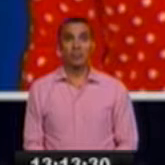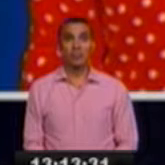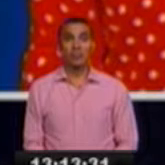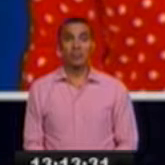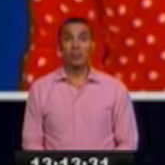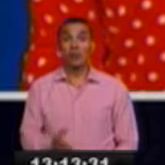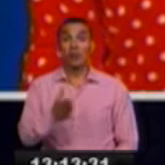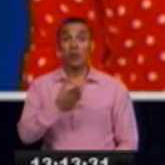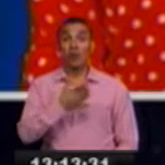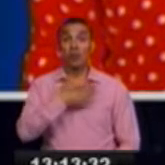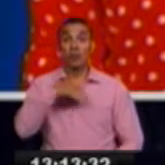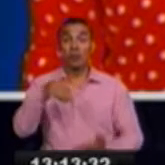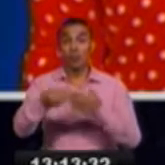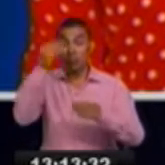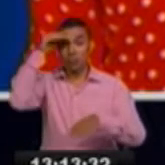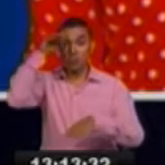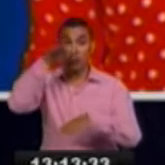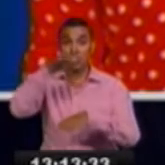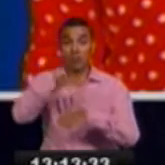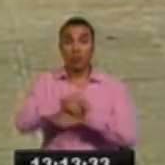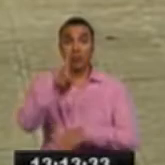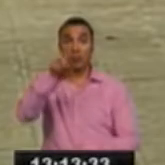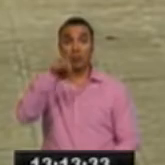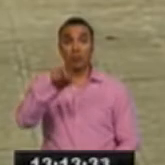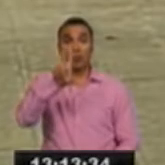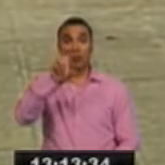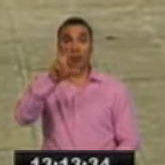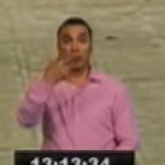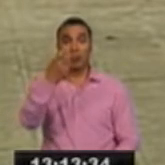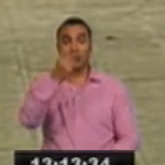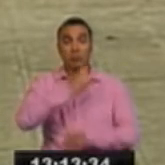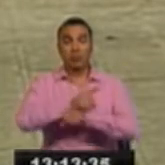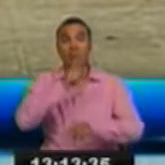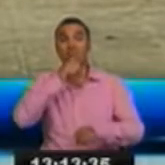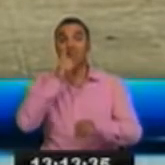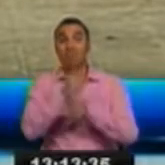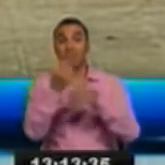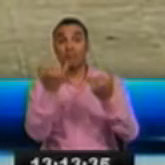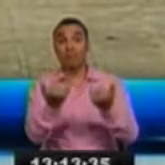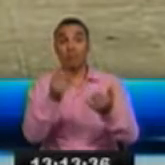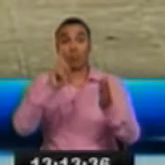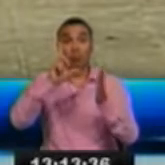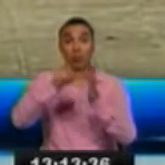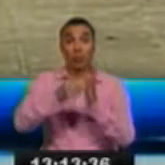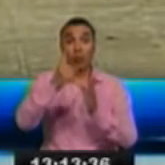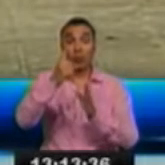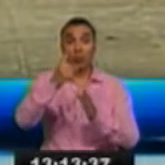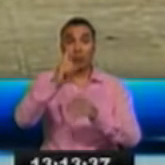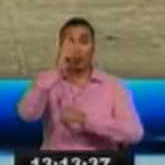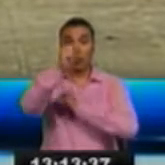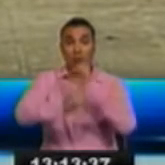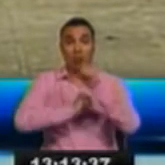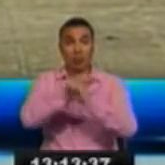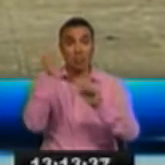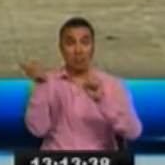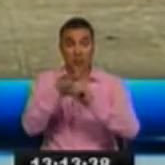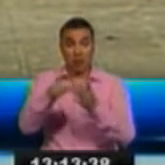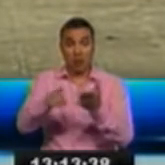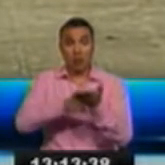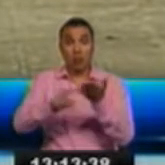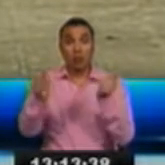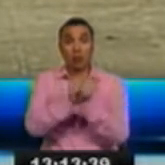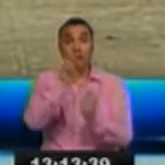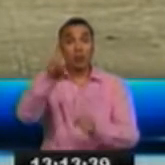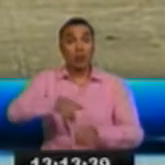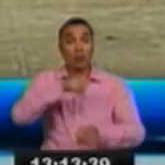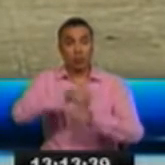¿Qué tal, Verónica? Buenas tardes. 13:13 y efectivamente luego de un año de la primera reunión con los